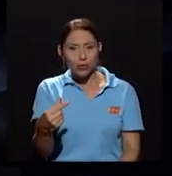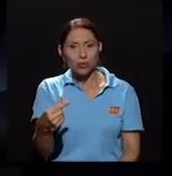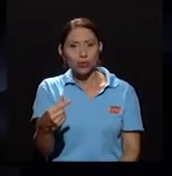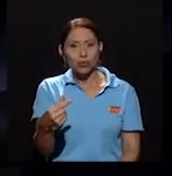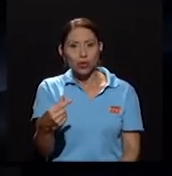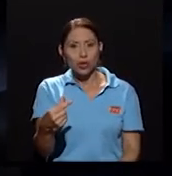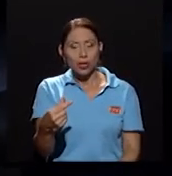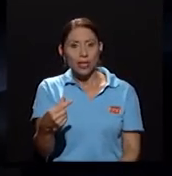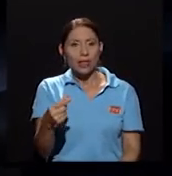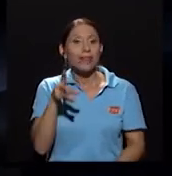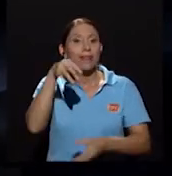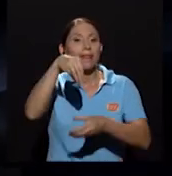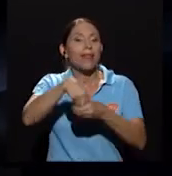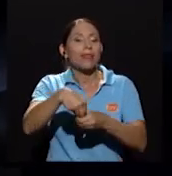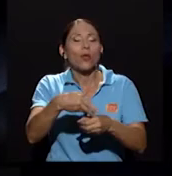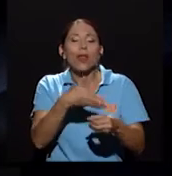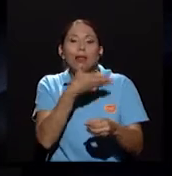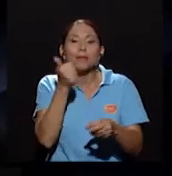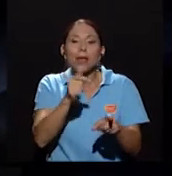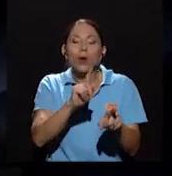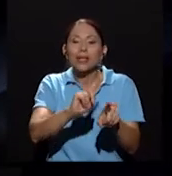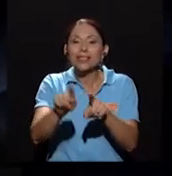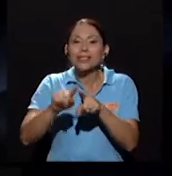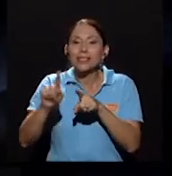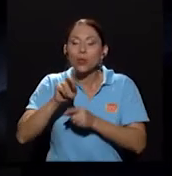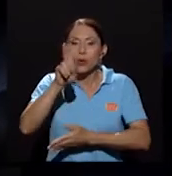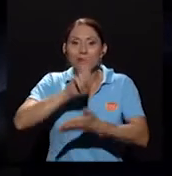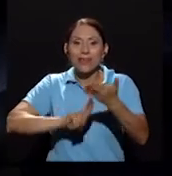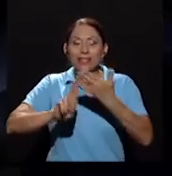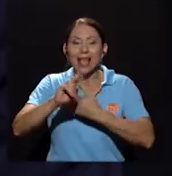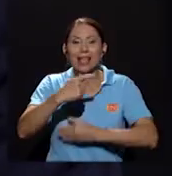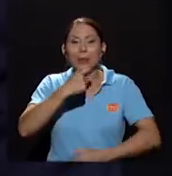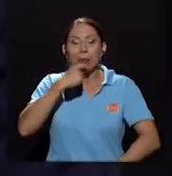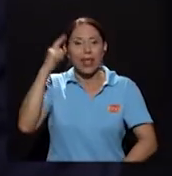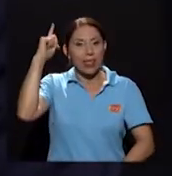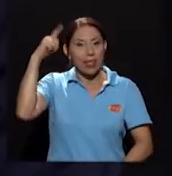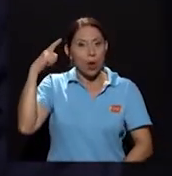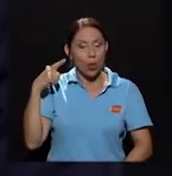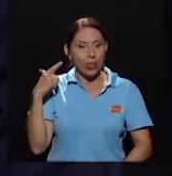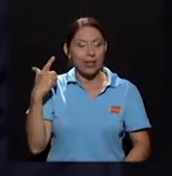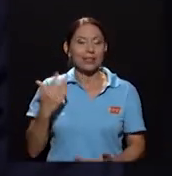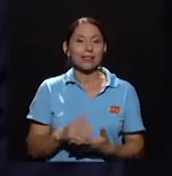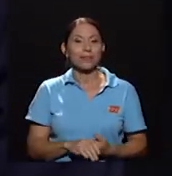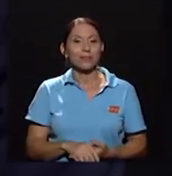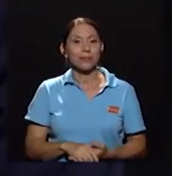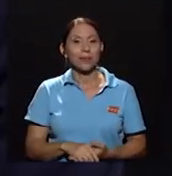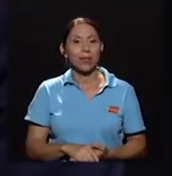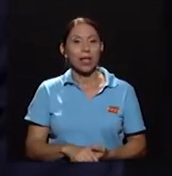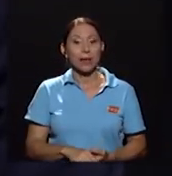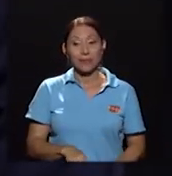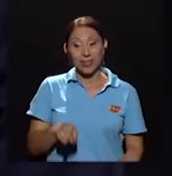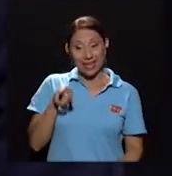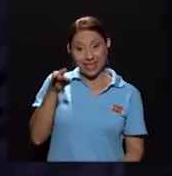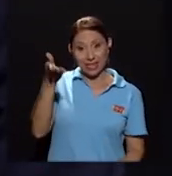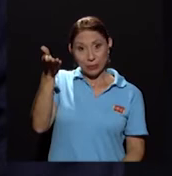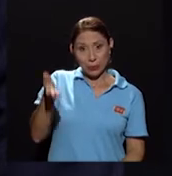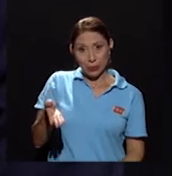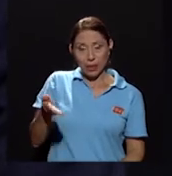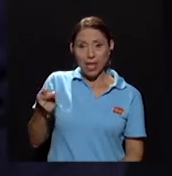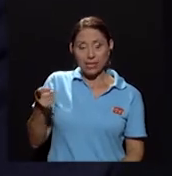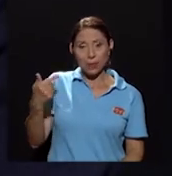dentro de las mejores universidades británicas de londres y este y este muchacho